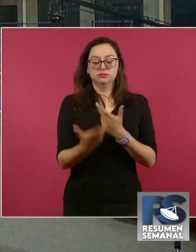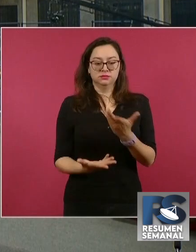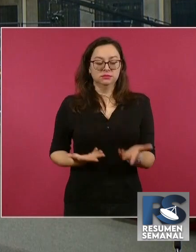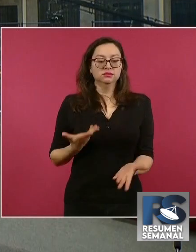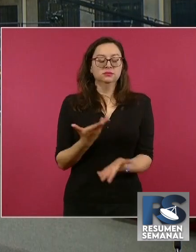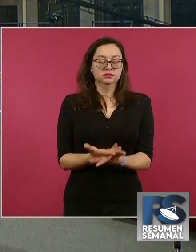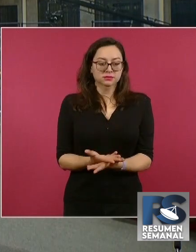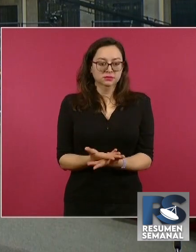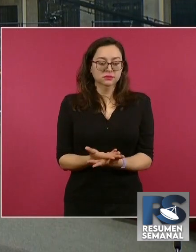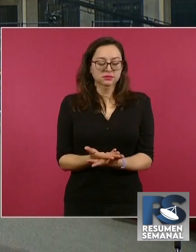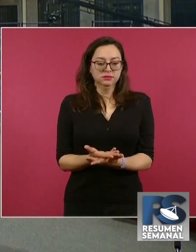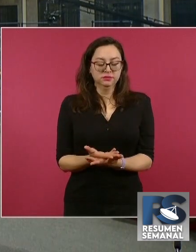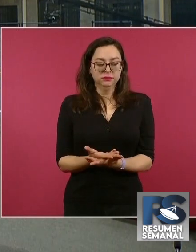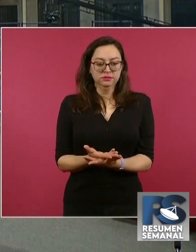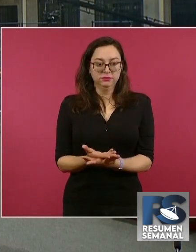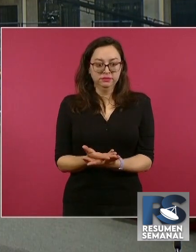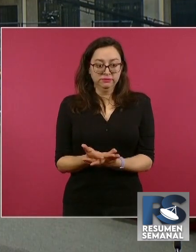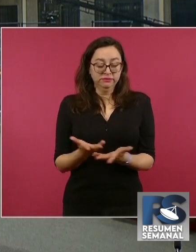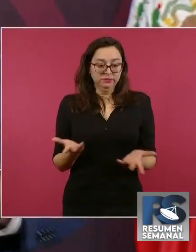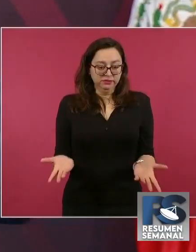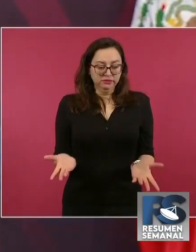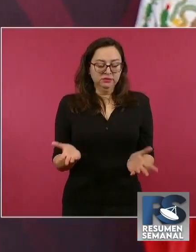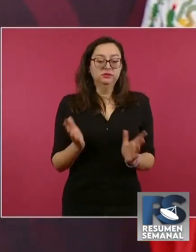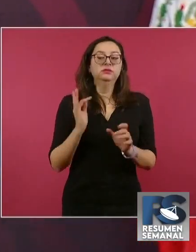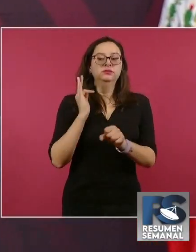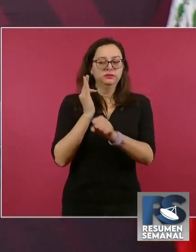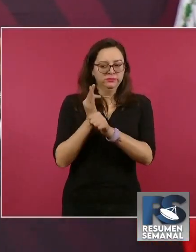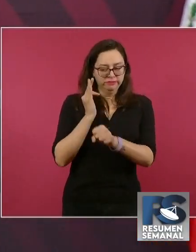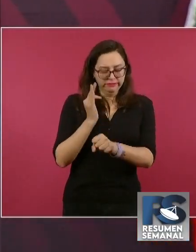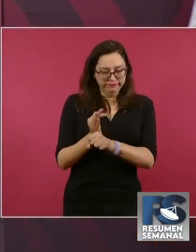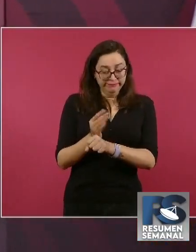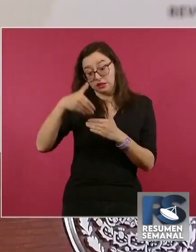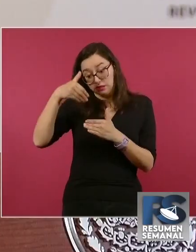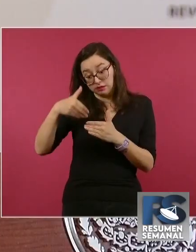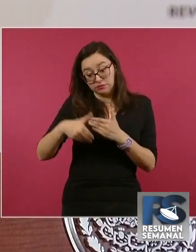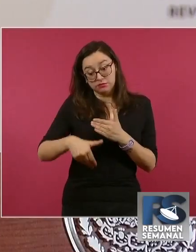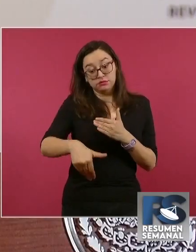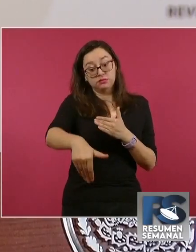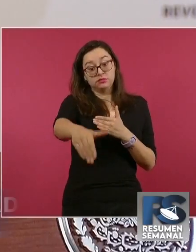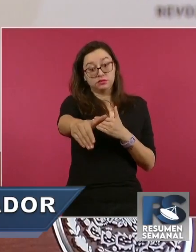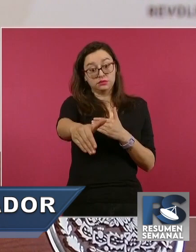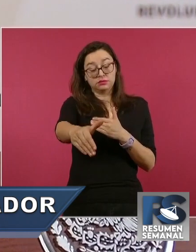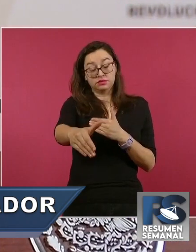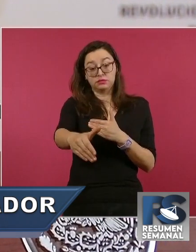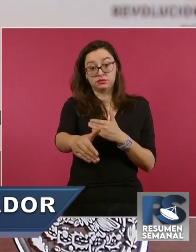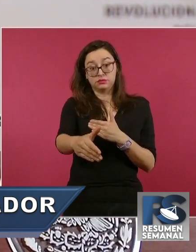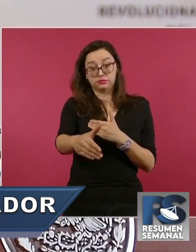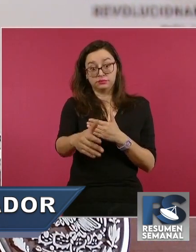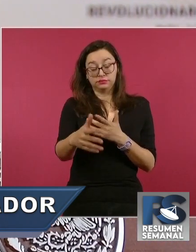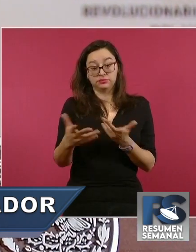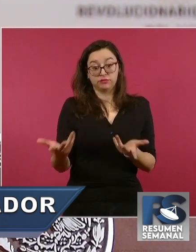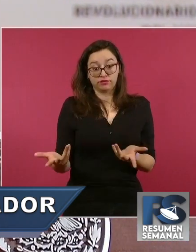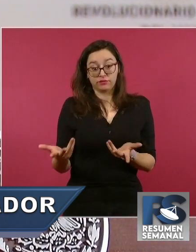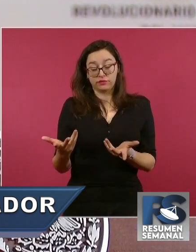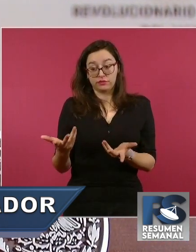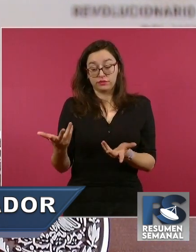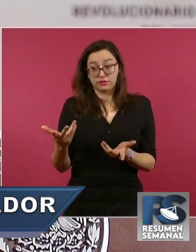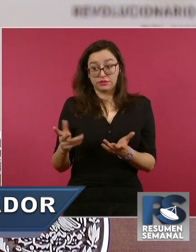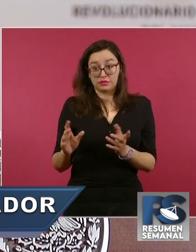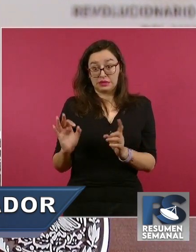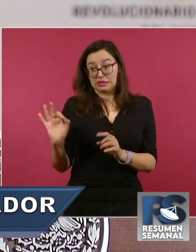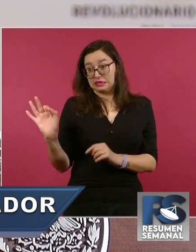a la denuncia presentada por México y Buscar así la solidaridad internacional tomando como